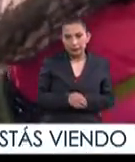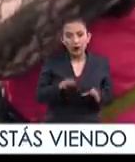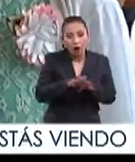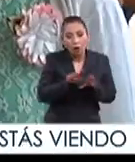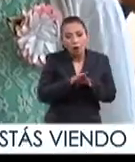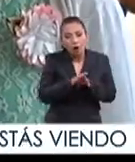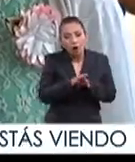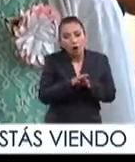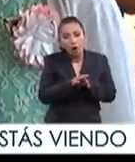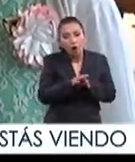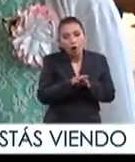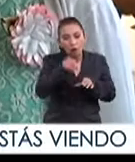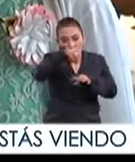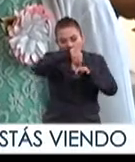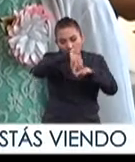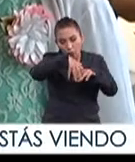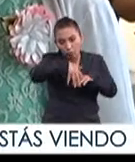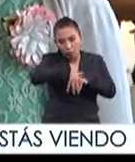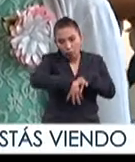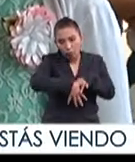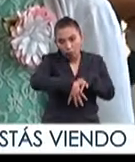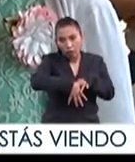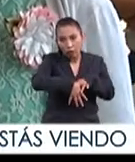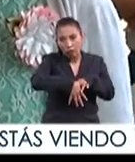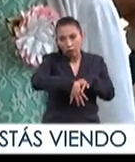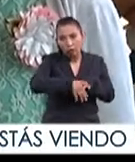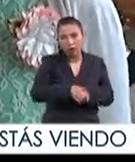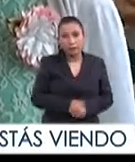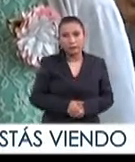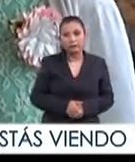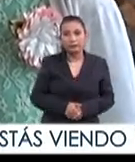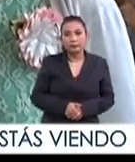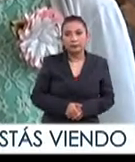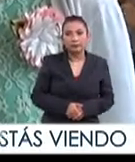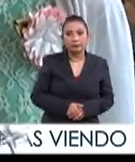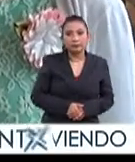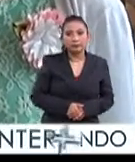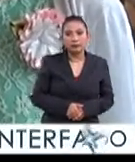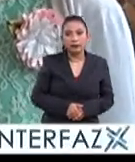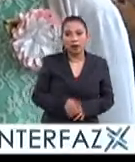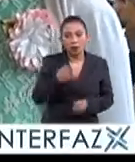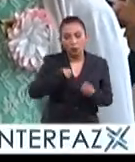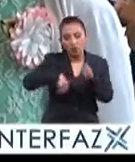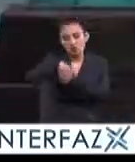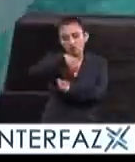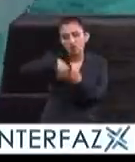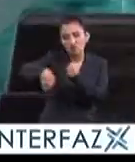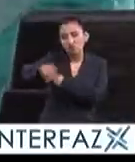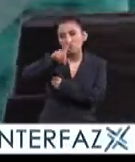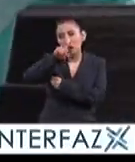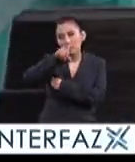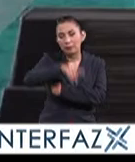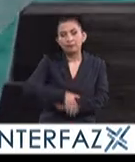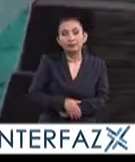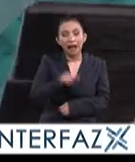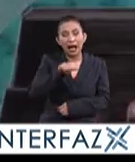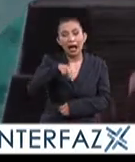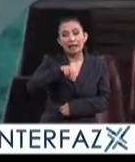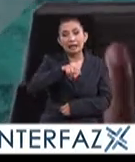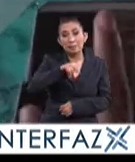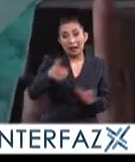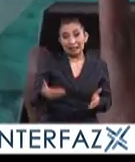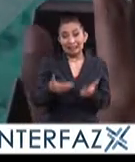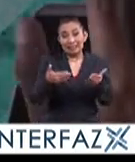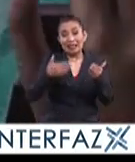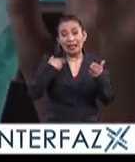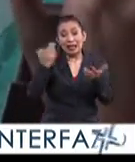como el filtro que podemos reciclar agua. Anímate es